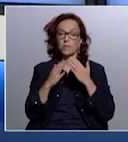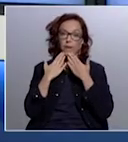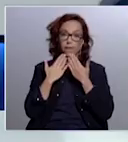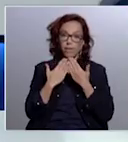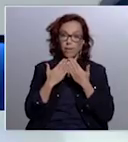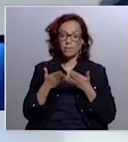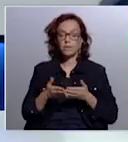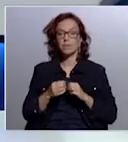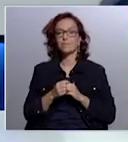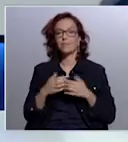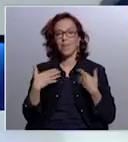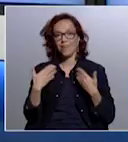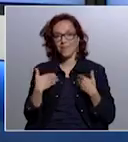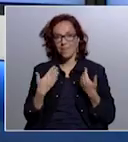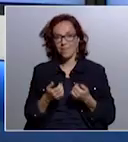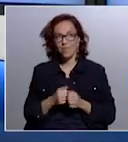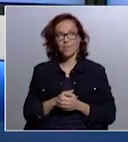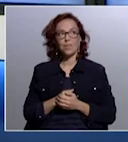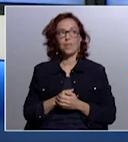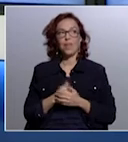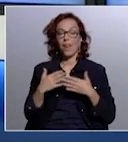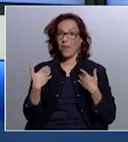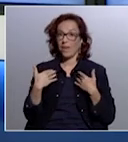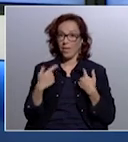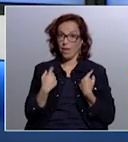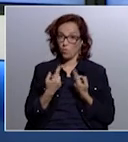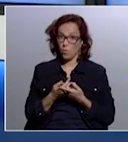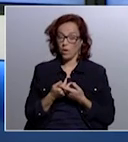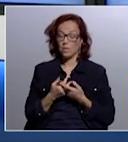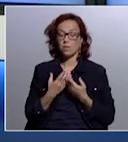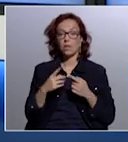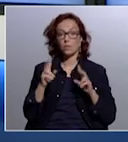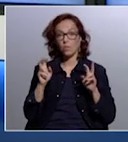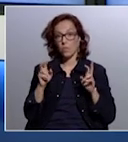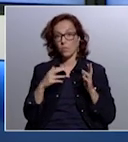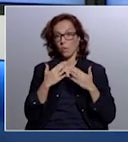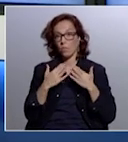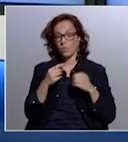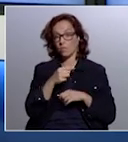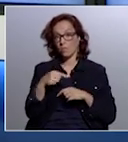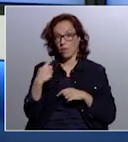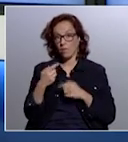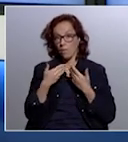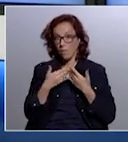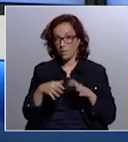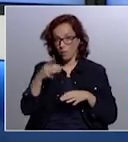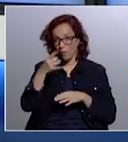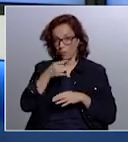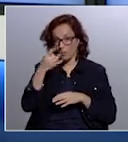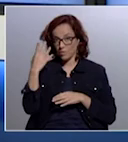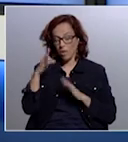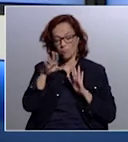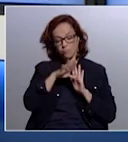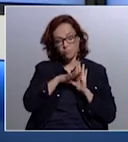capital un gusto alegría la alegría es muestra varios temas para conversar porque la semana que viene empieza la el lanzamiento de la programación